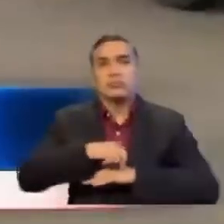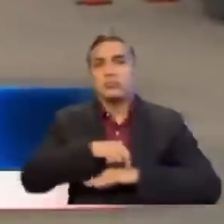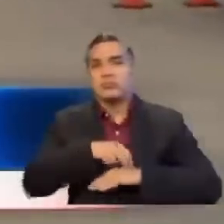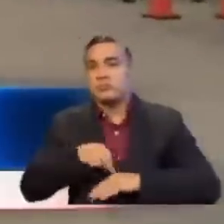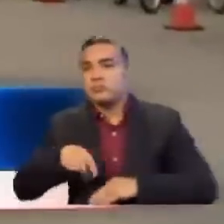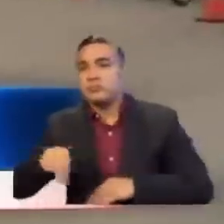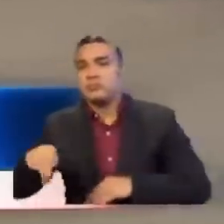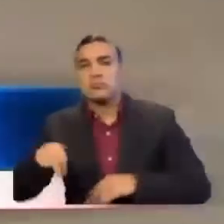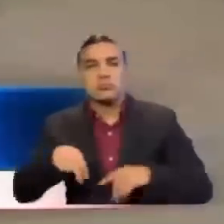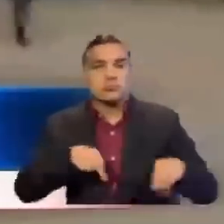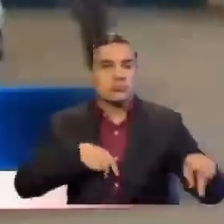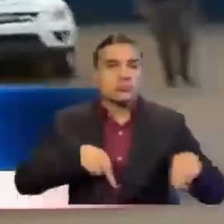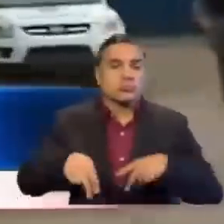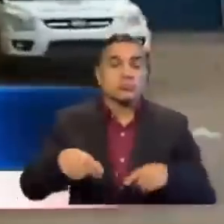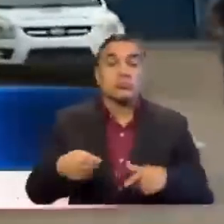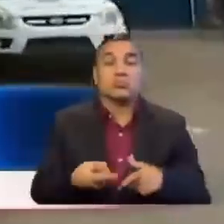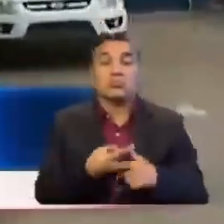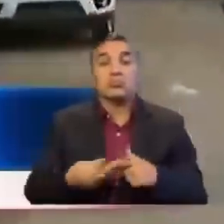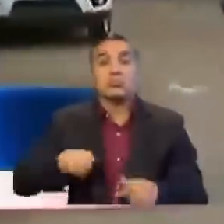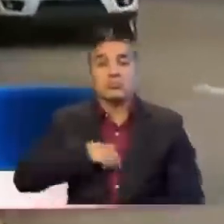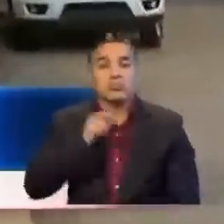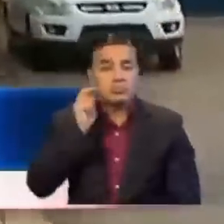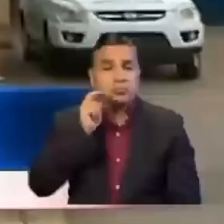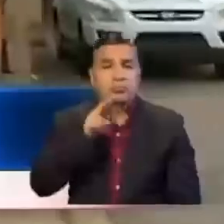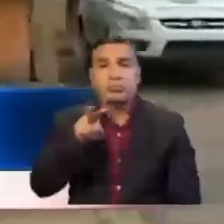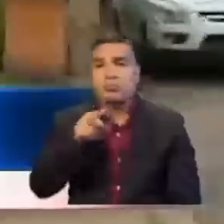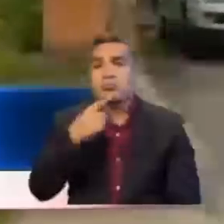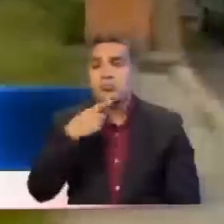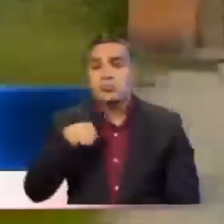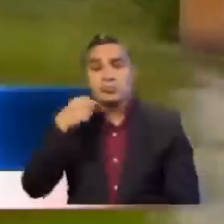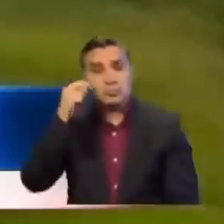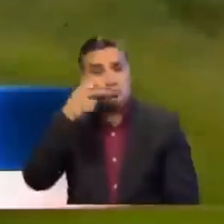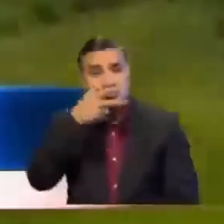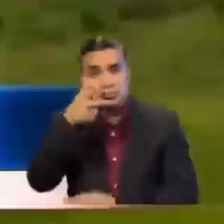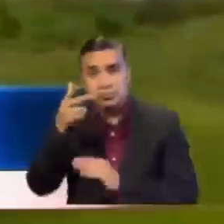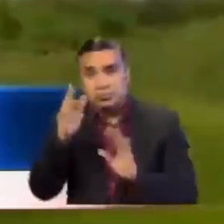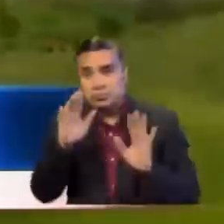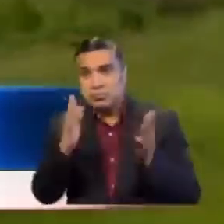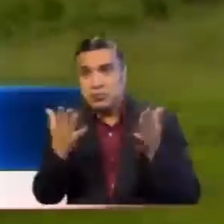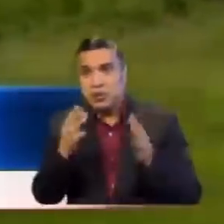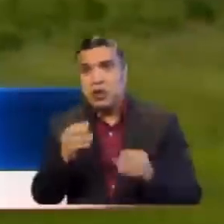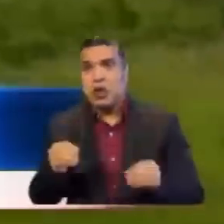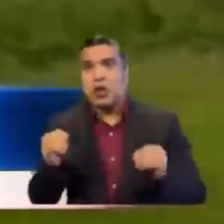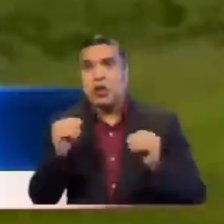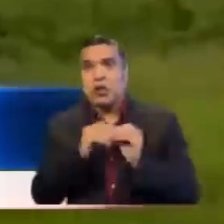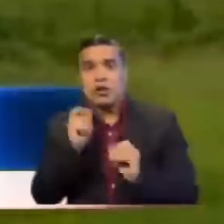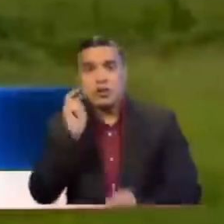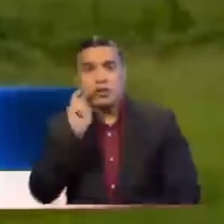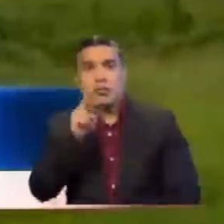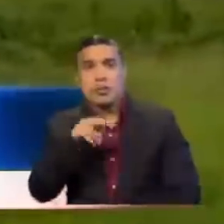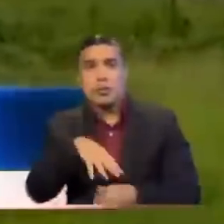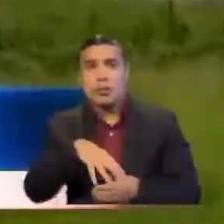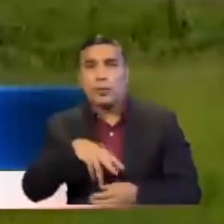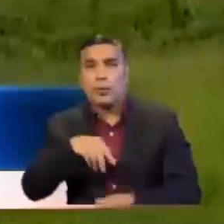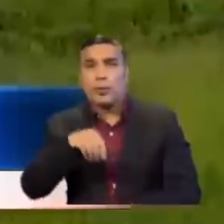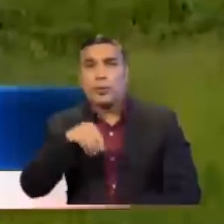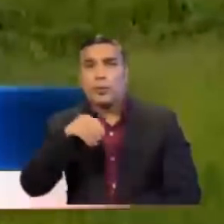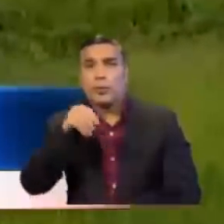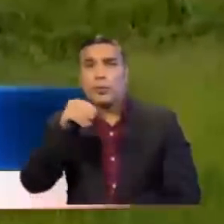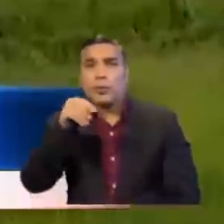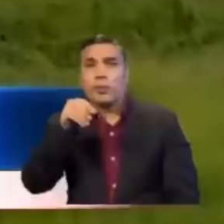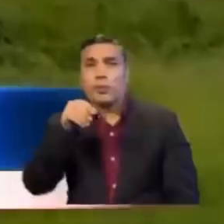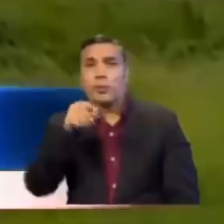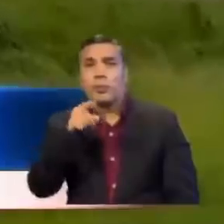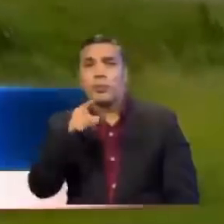a otro. Vamos, estamos divisando algo. Acá me indica el camarógrafo que al parecer nuevamente se observa una columna de